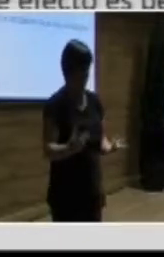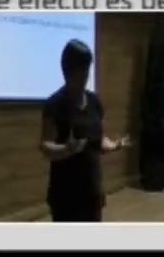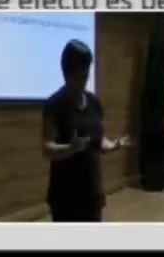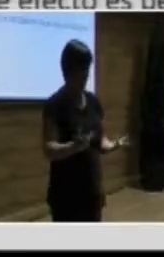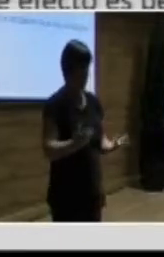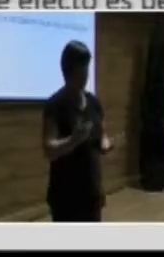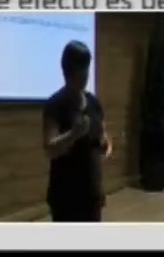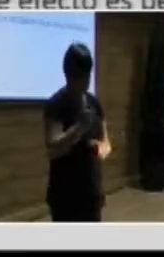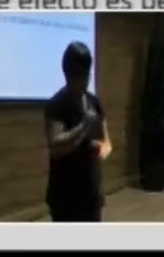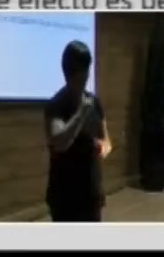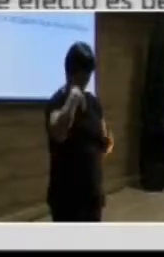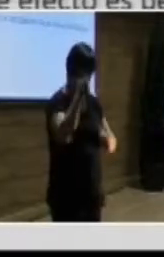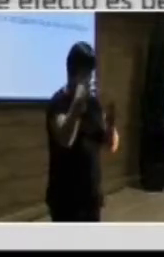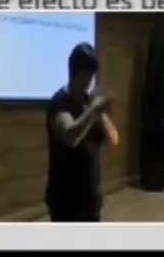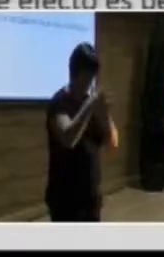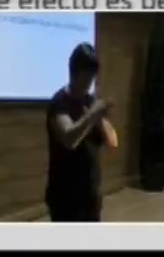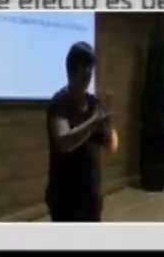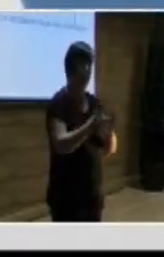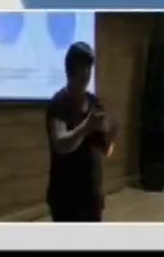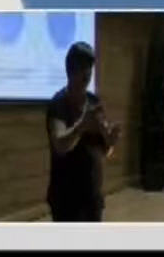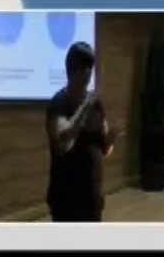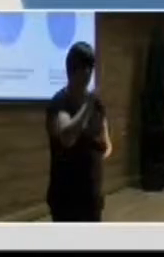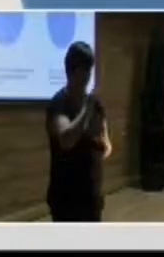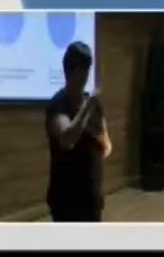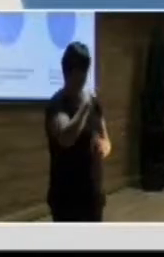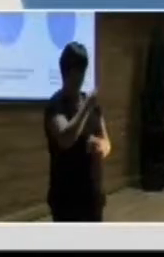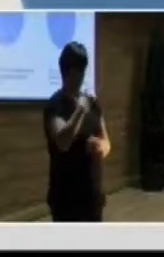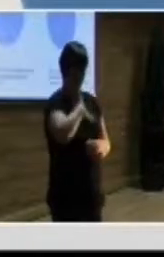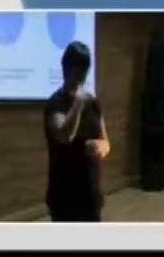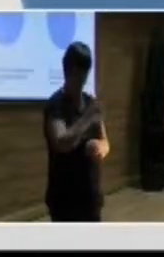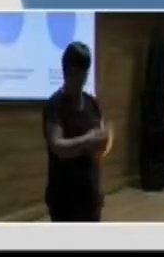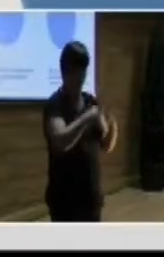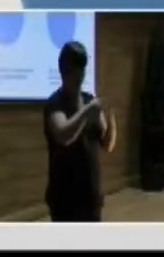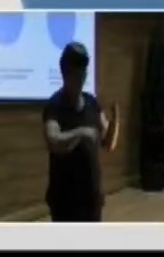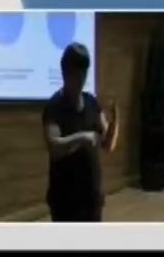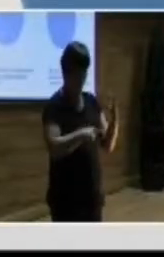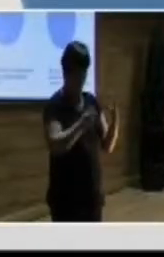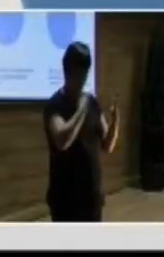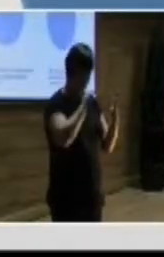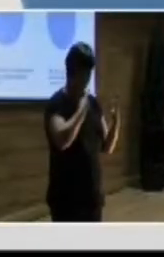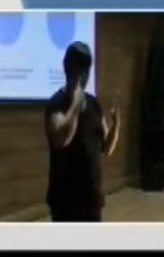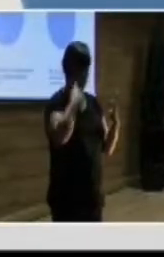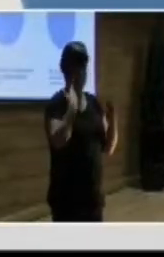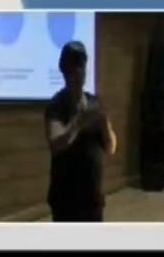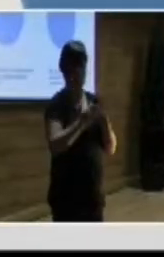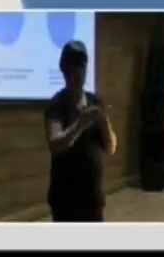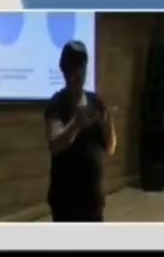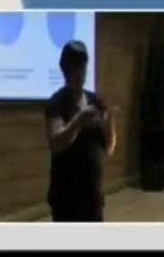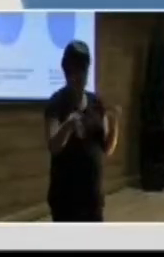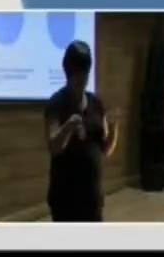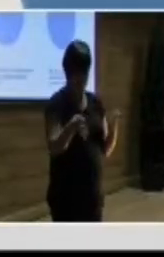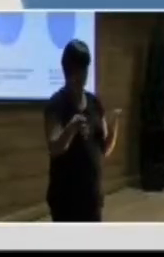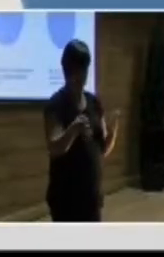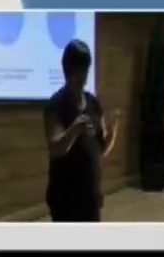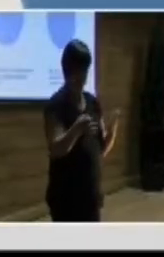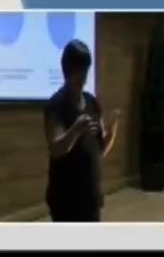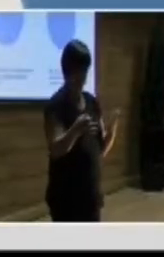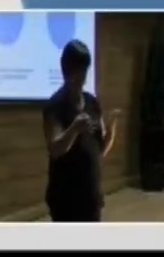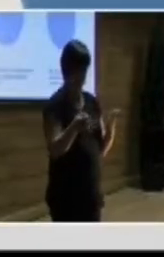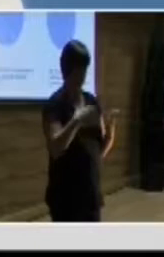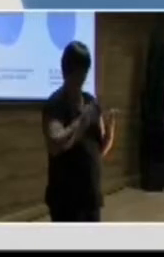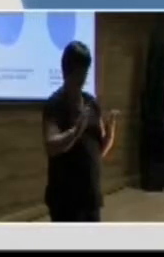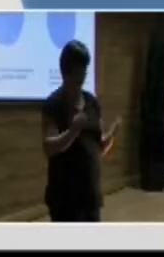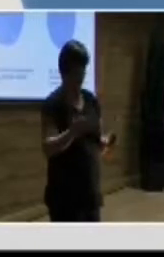tratamiento. Hay 4 fármacos aprobados que han demostrado eficacia. Y además, otro motivo del retraso está en que